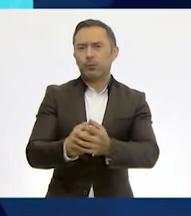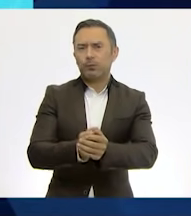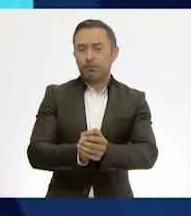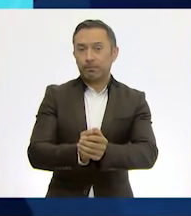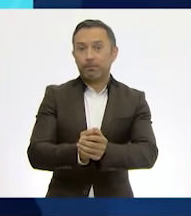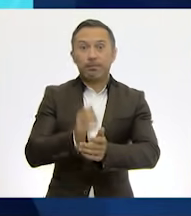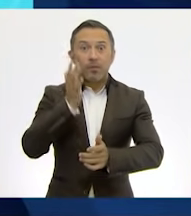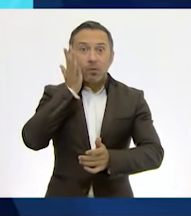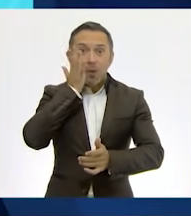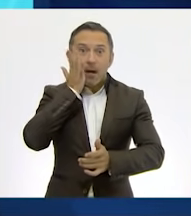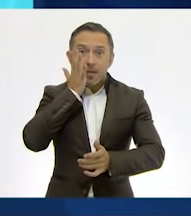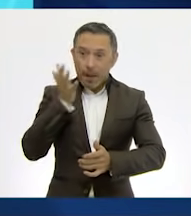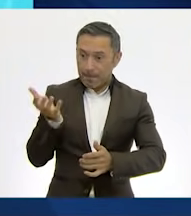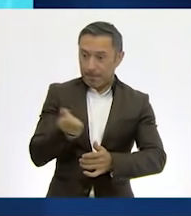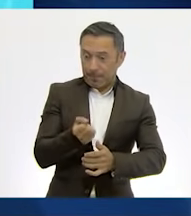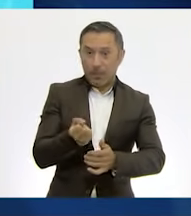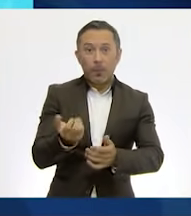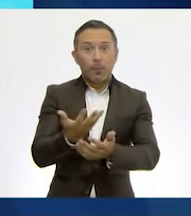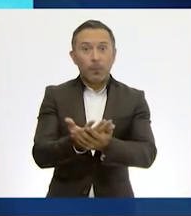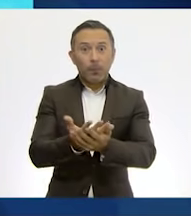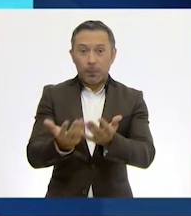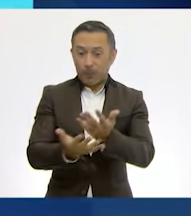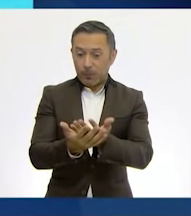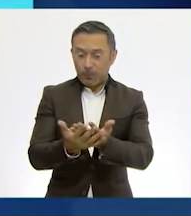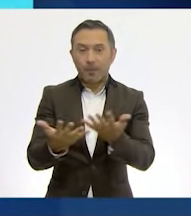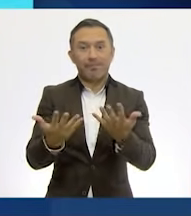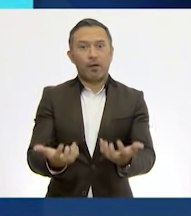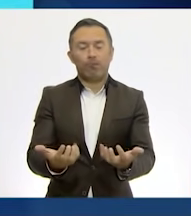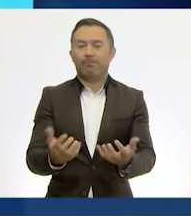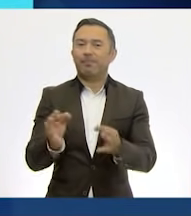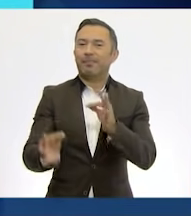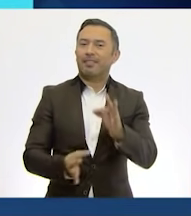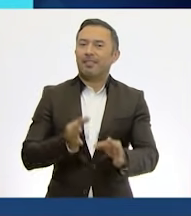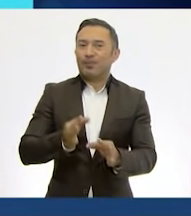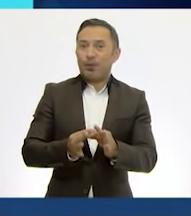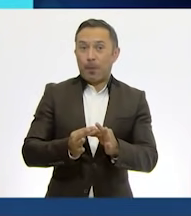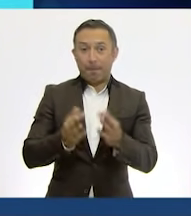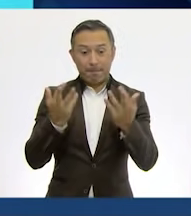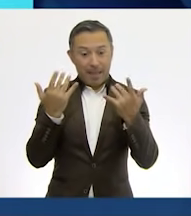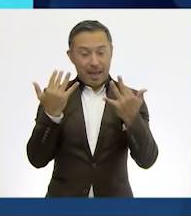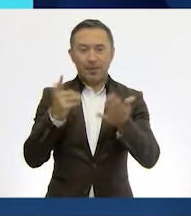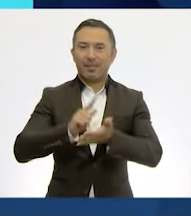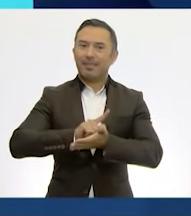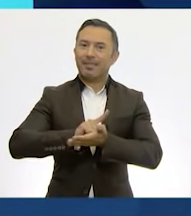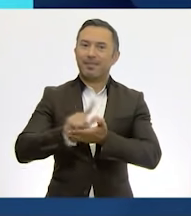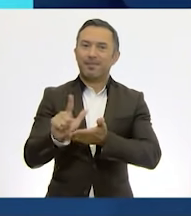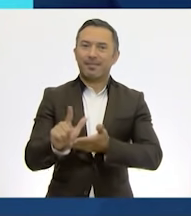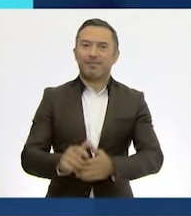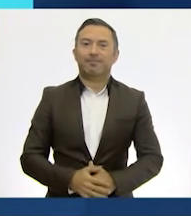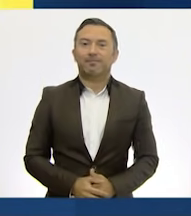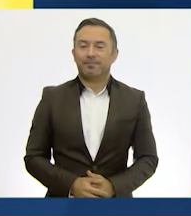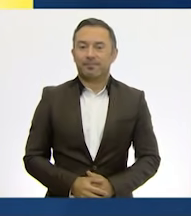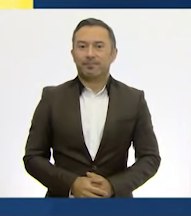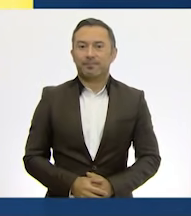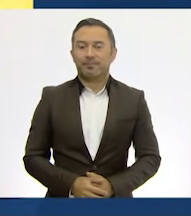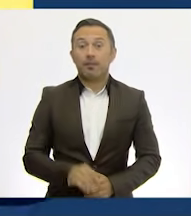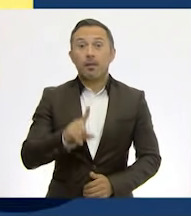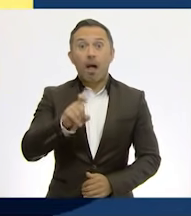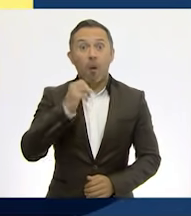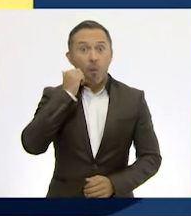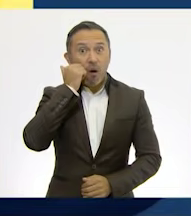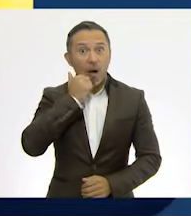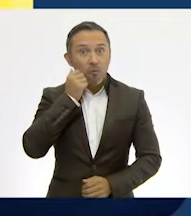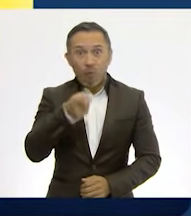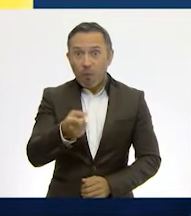Sécalas con una toalla. ¡Y listo! Tus manos están limpias. Si no tienes agua y